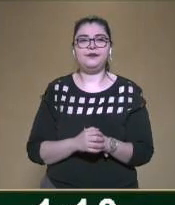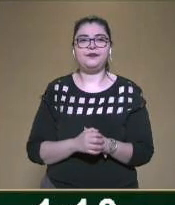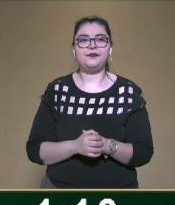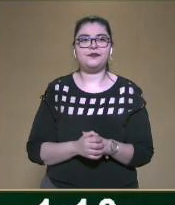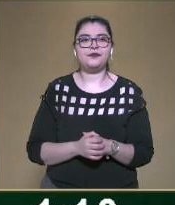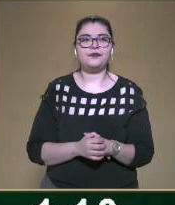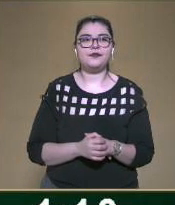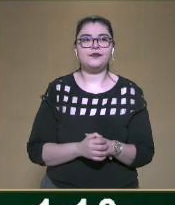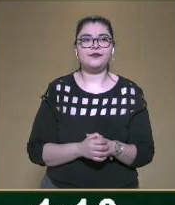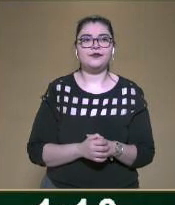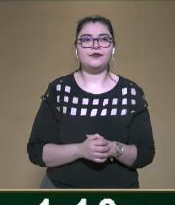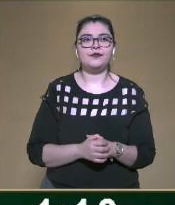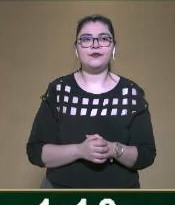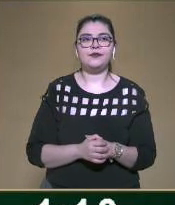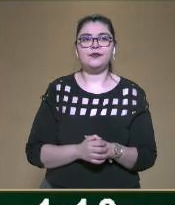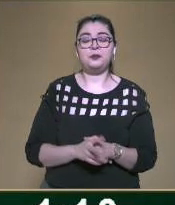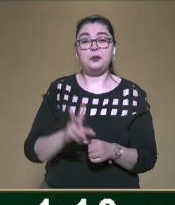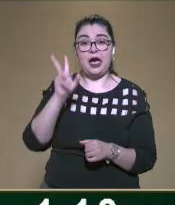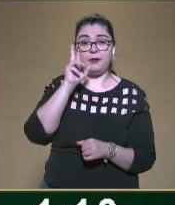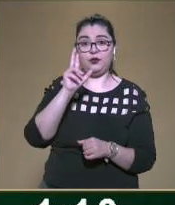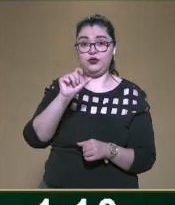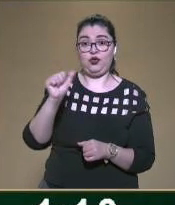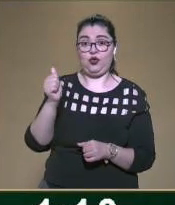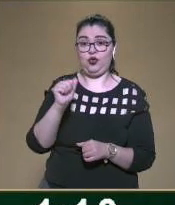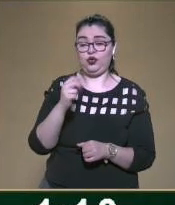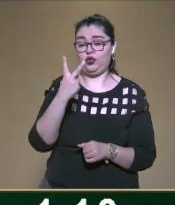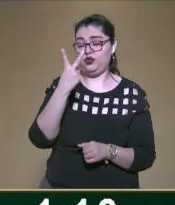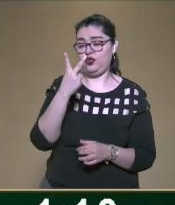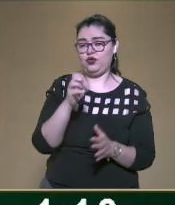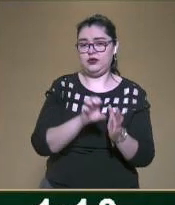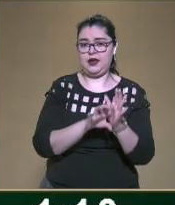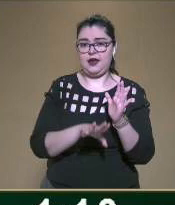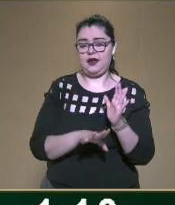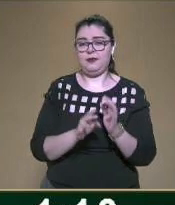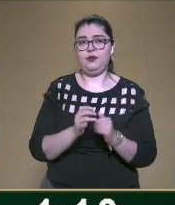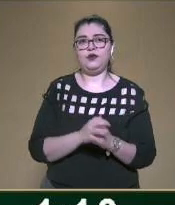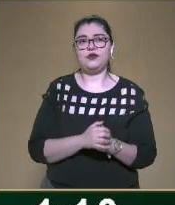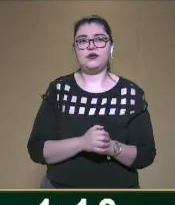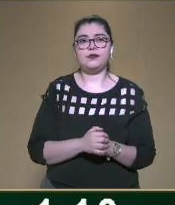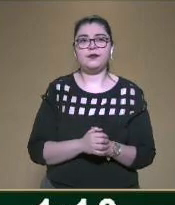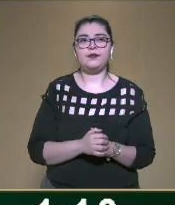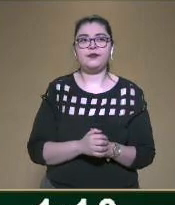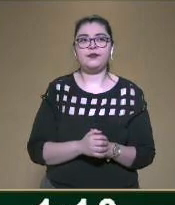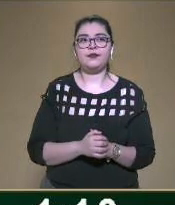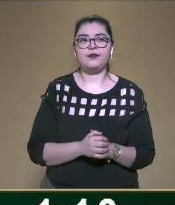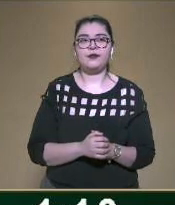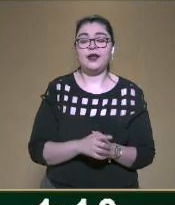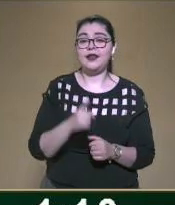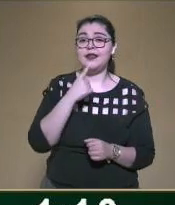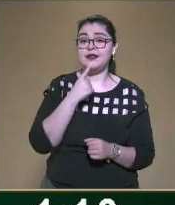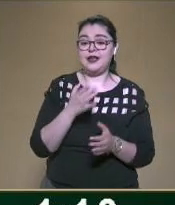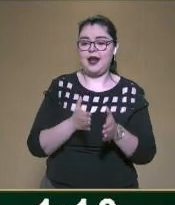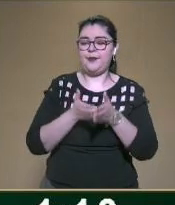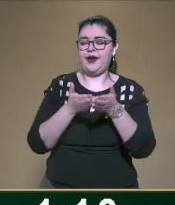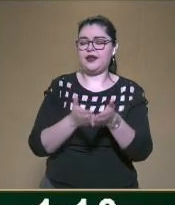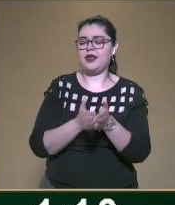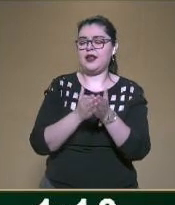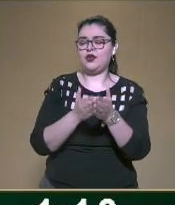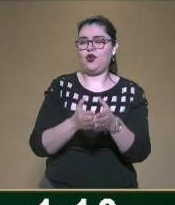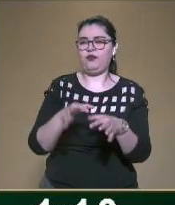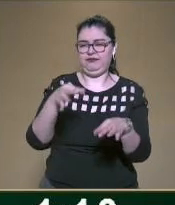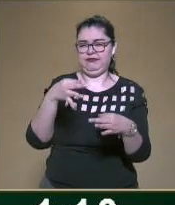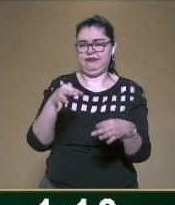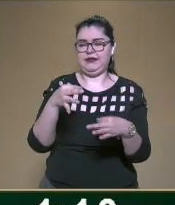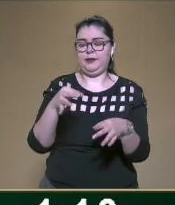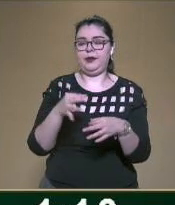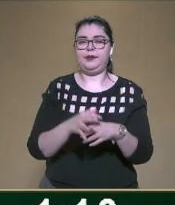vamos a continuación a ver estos dos ejemplos de estos dos poemas. Por ejemplo, El barquito de papel. Yo le voy a leer